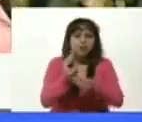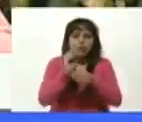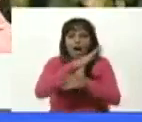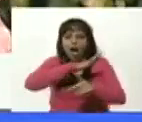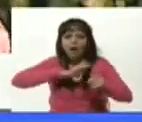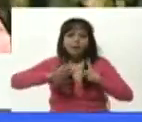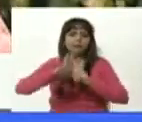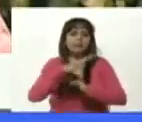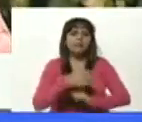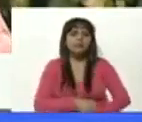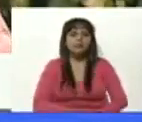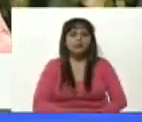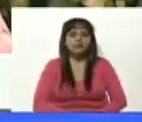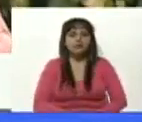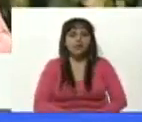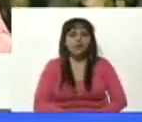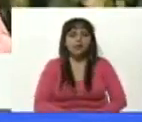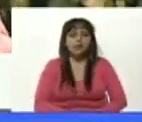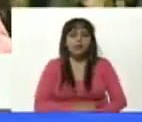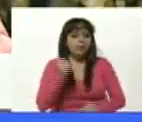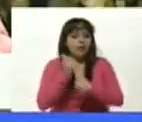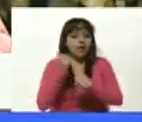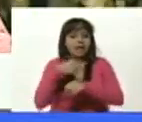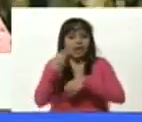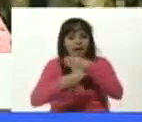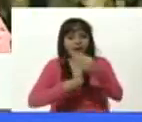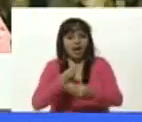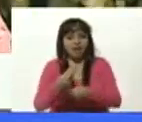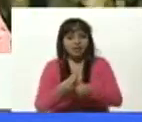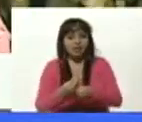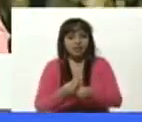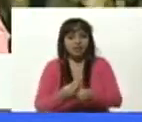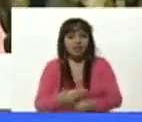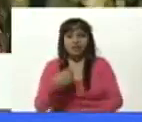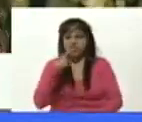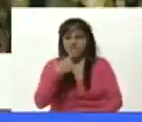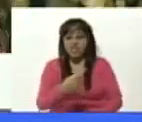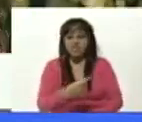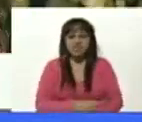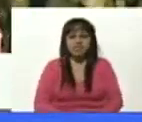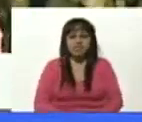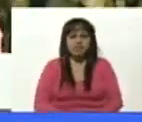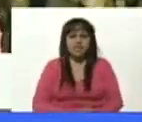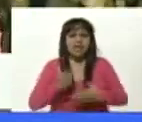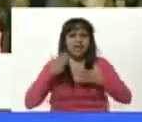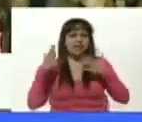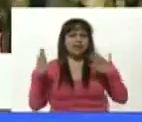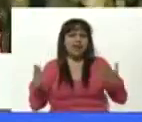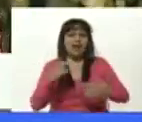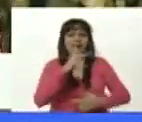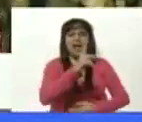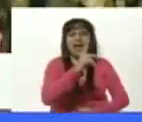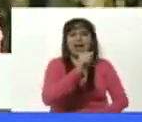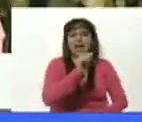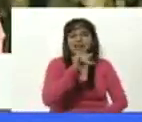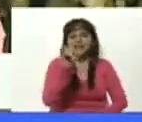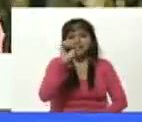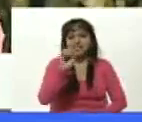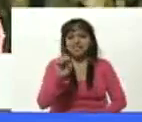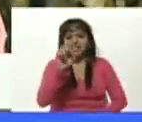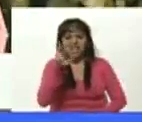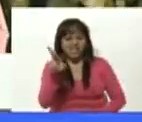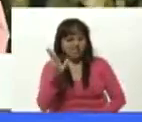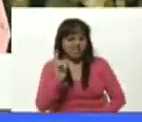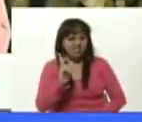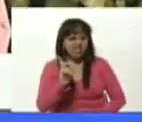patria productiva. Como dijo aquí Kaiser, el gran Kaiser. Kassen es la